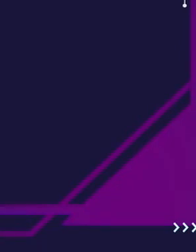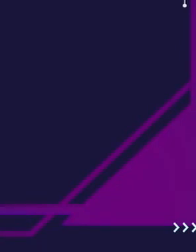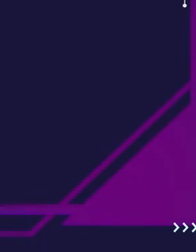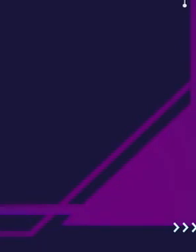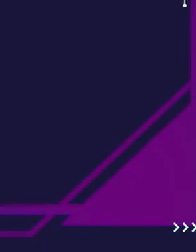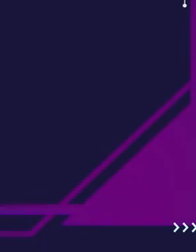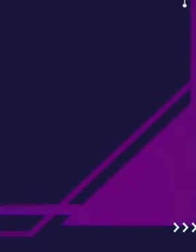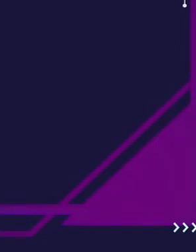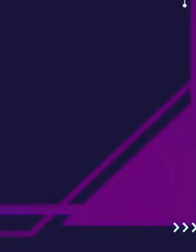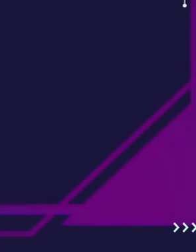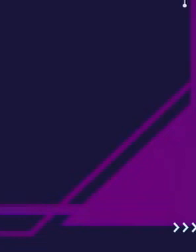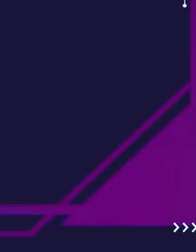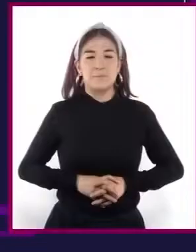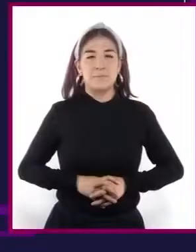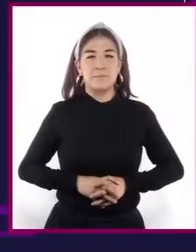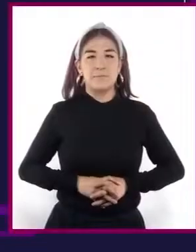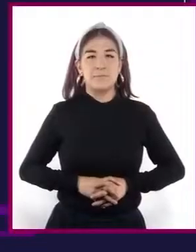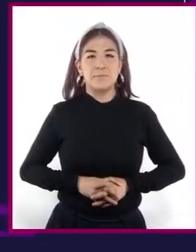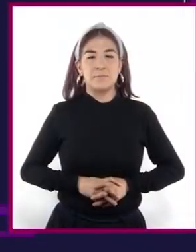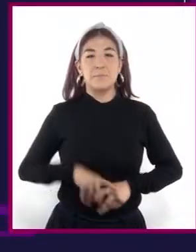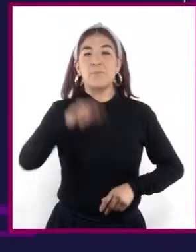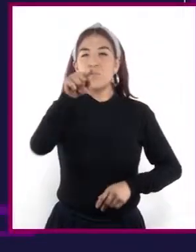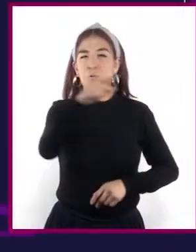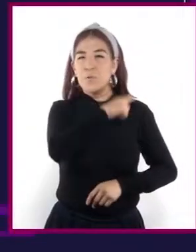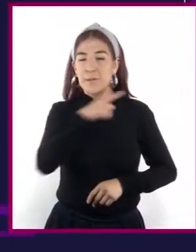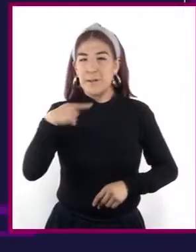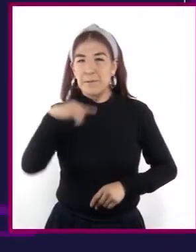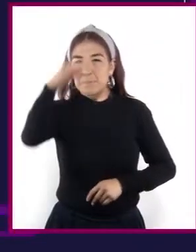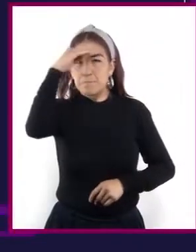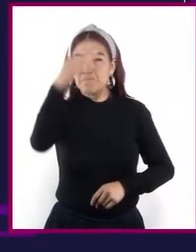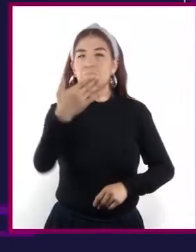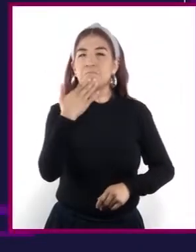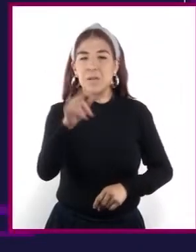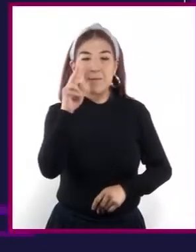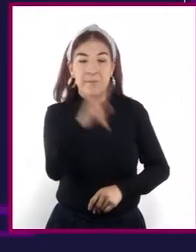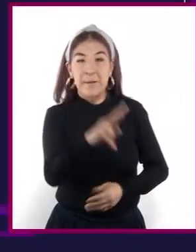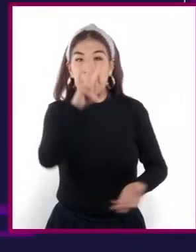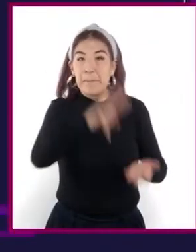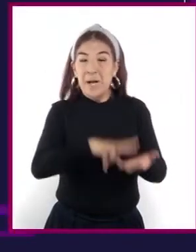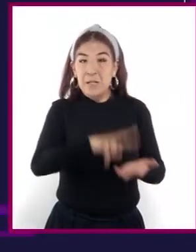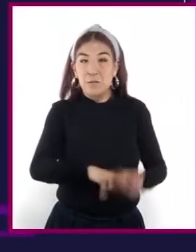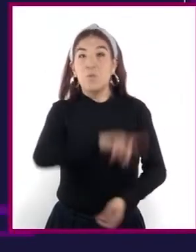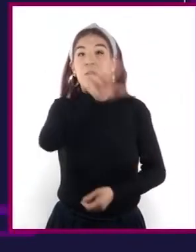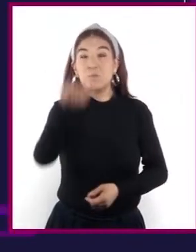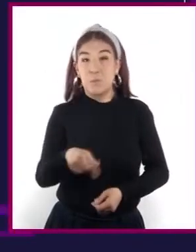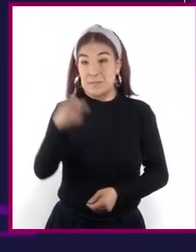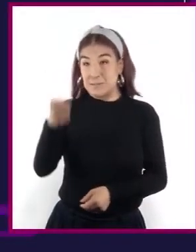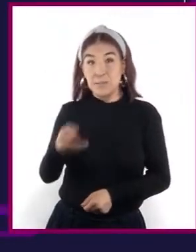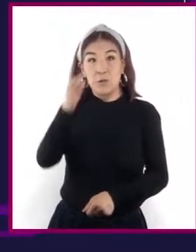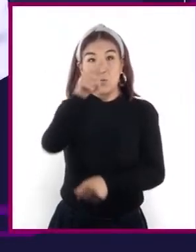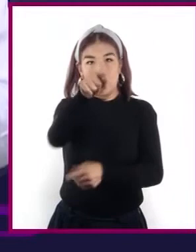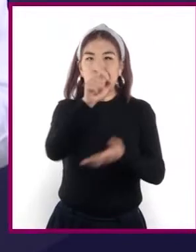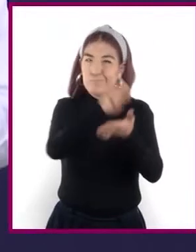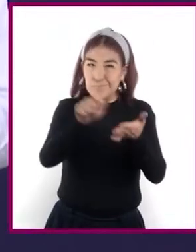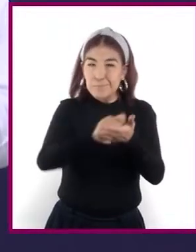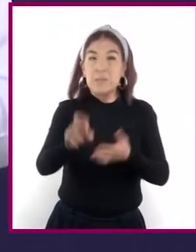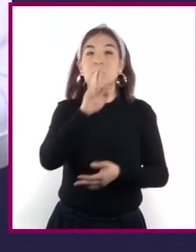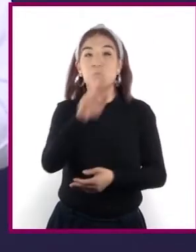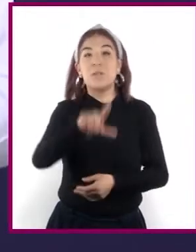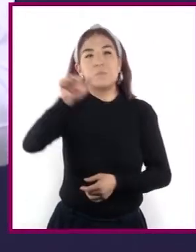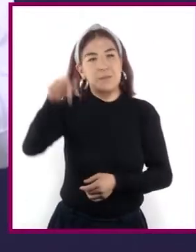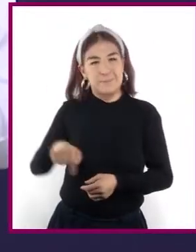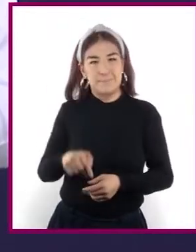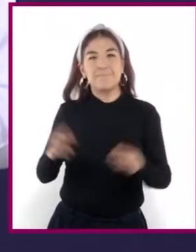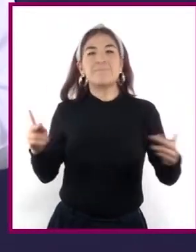Tomen unos momentos para calcular los valores faltantes. Luego, compárenlos con los que aquí obtengamos. Para contestar